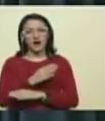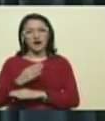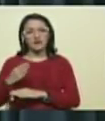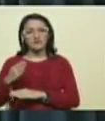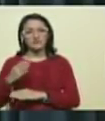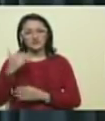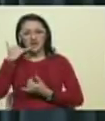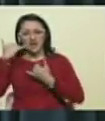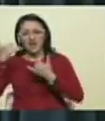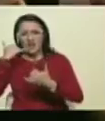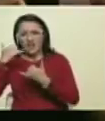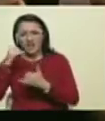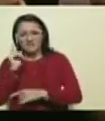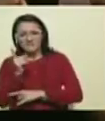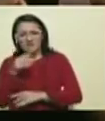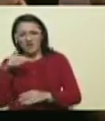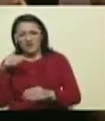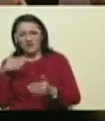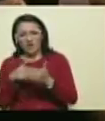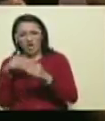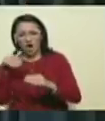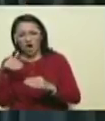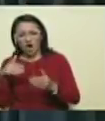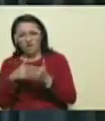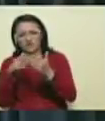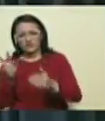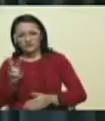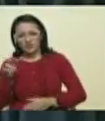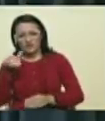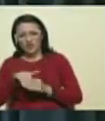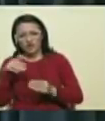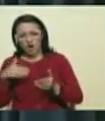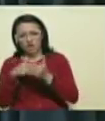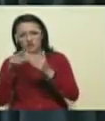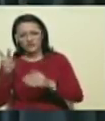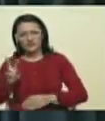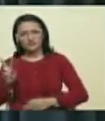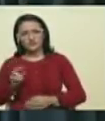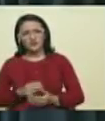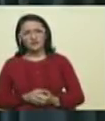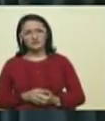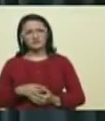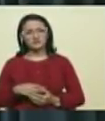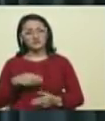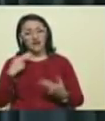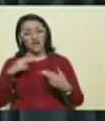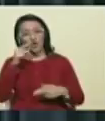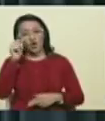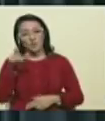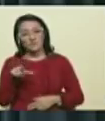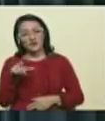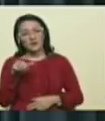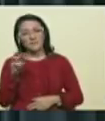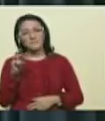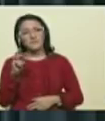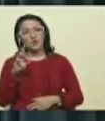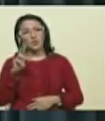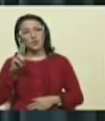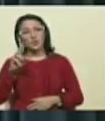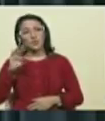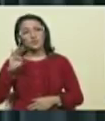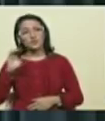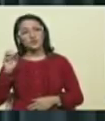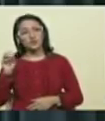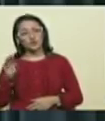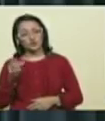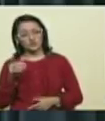amenazados? Lo que hizo el senador Marco Rubio Mire que ese señor es un bárbaro, pero es una barbaridad sobre